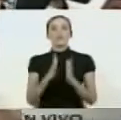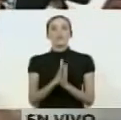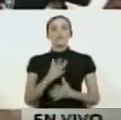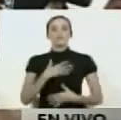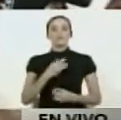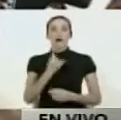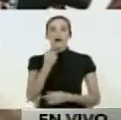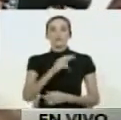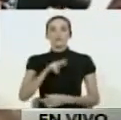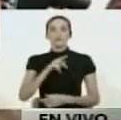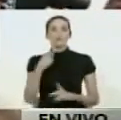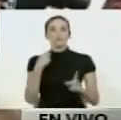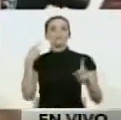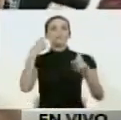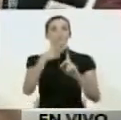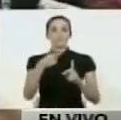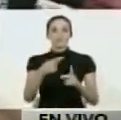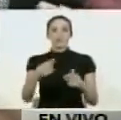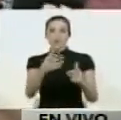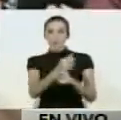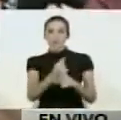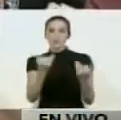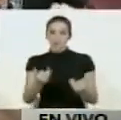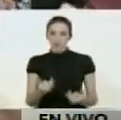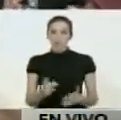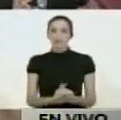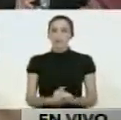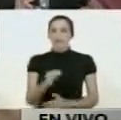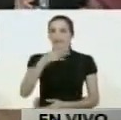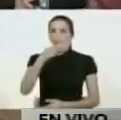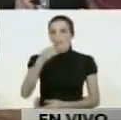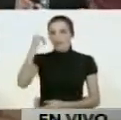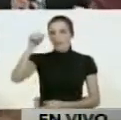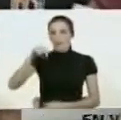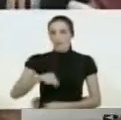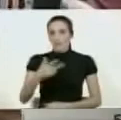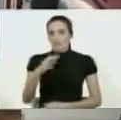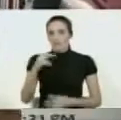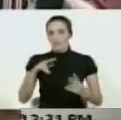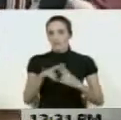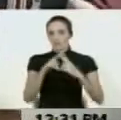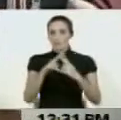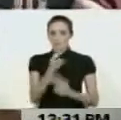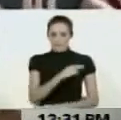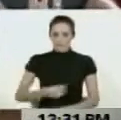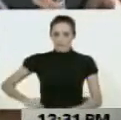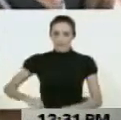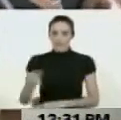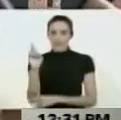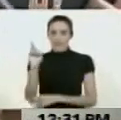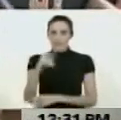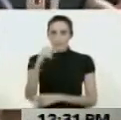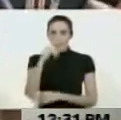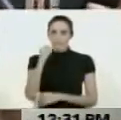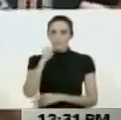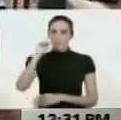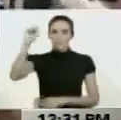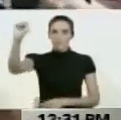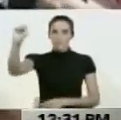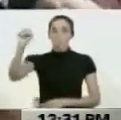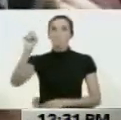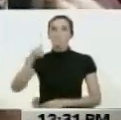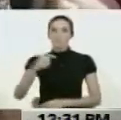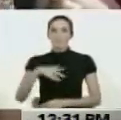que nos hemos trazado. Esta tarde vamos a tener un encuentro con el presidente de la República, Nicolás Maduro,